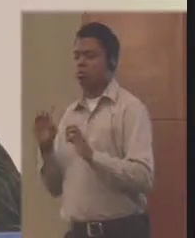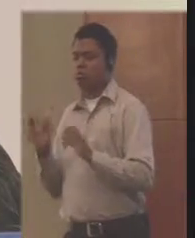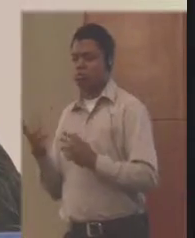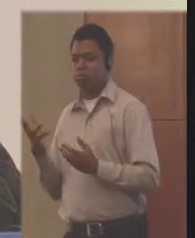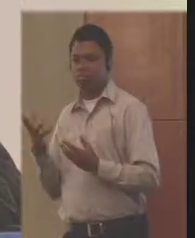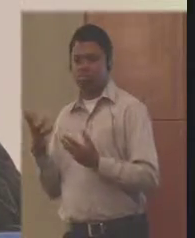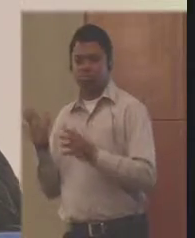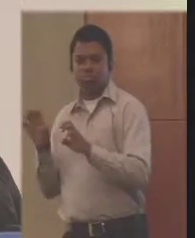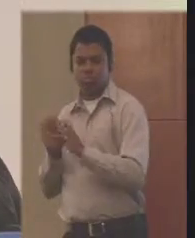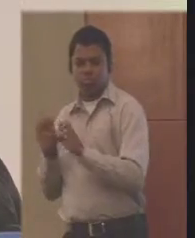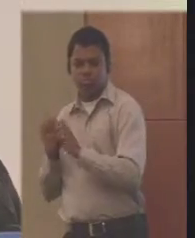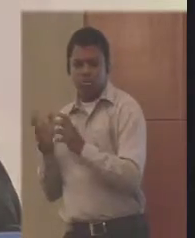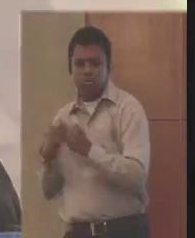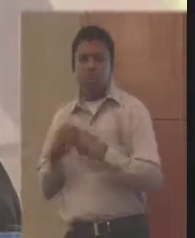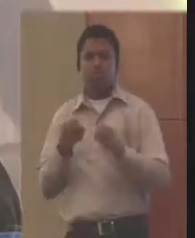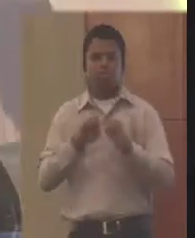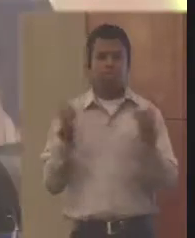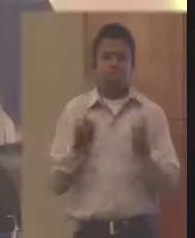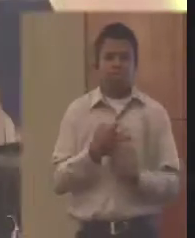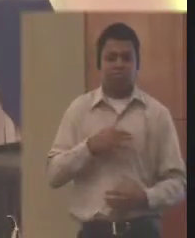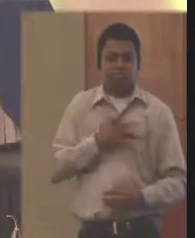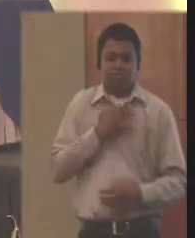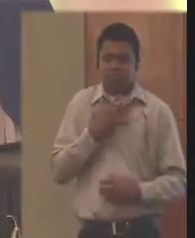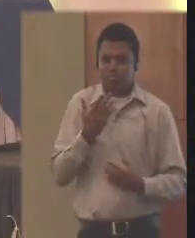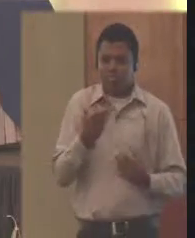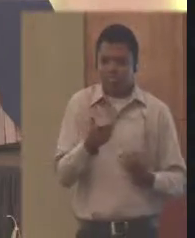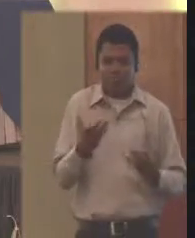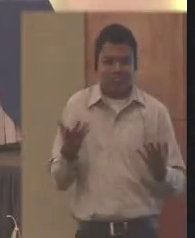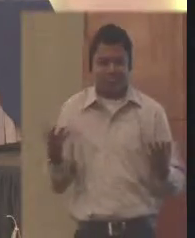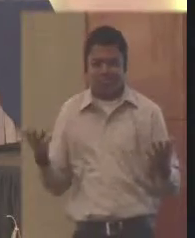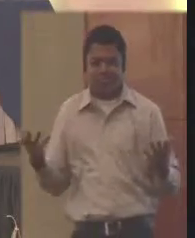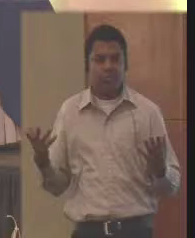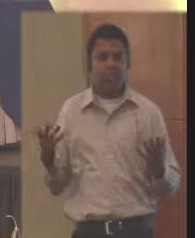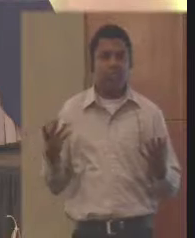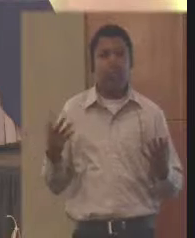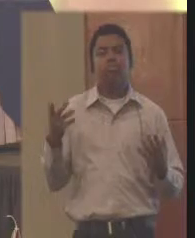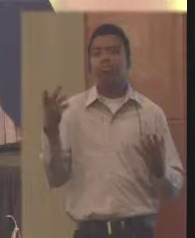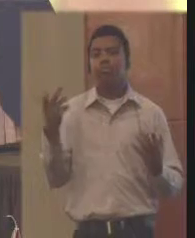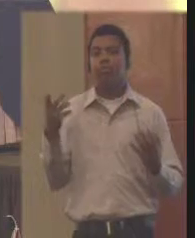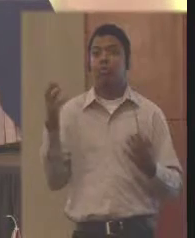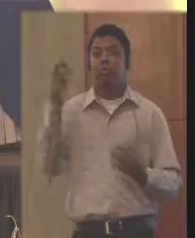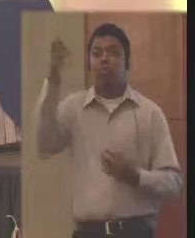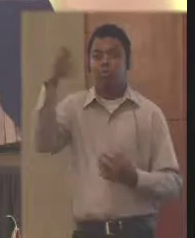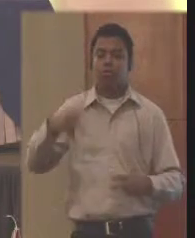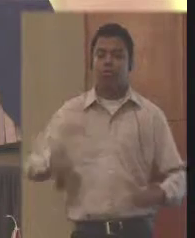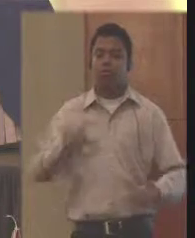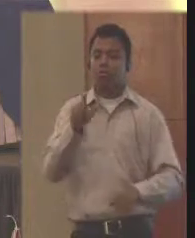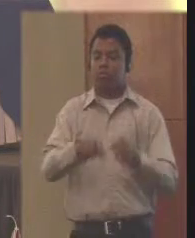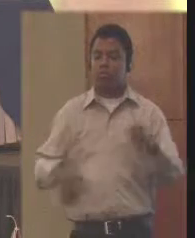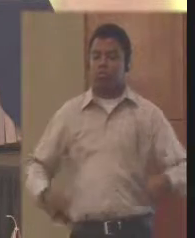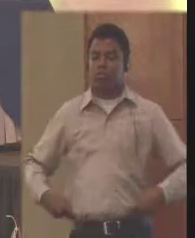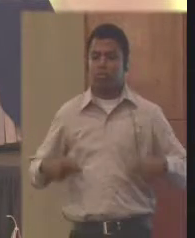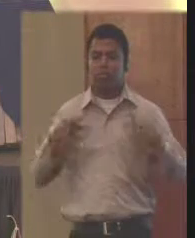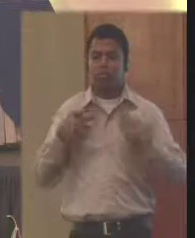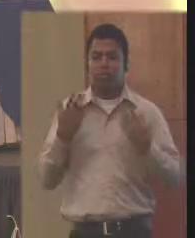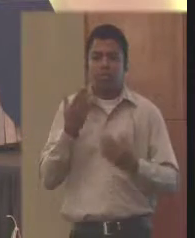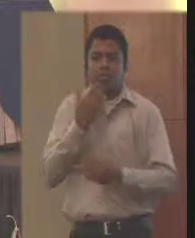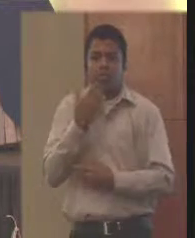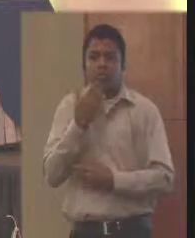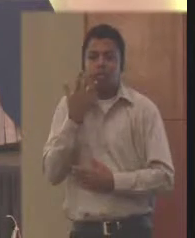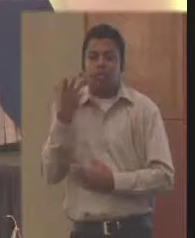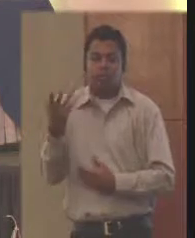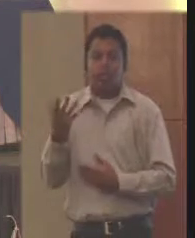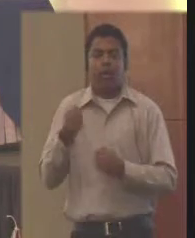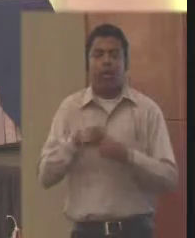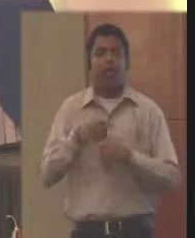sobre un tema de la sobrevivencia de la humanidad y un tema parcialmente causado por todos nosotros.